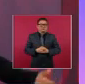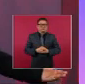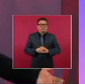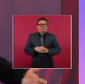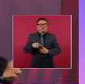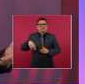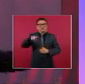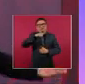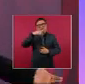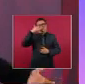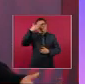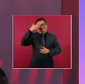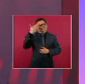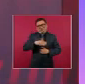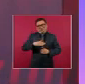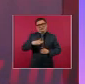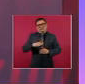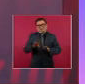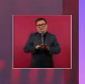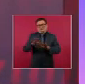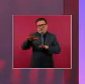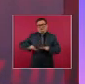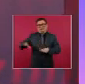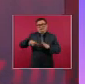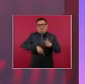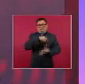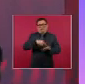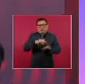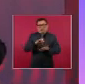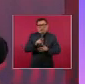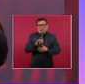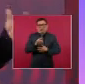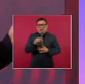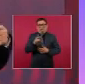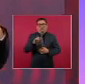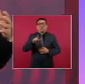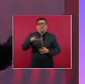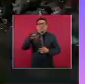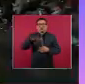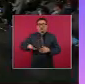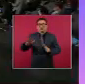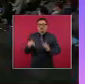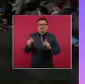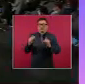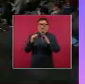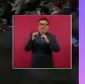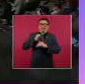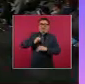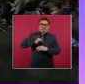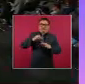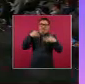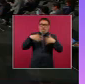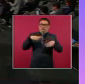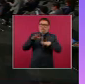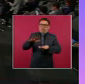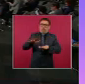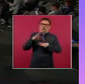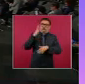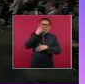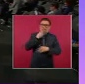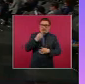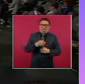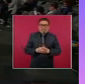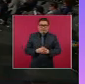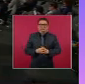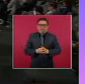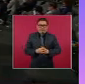Ya saben ustedes lo que es Calakmul, es un sitio arqueológico espléndido,